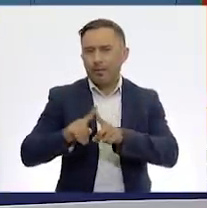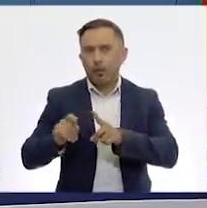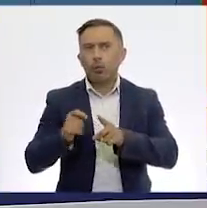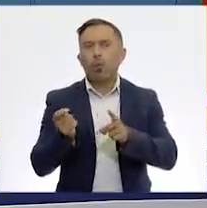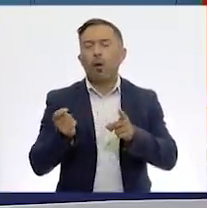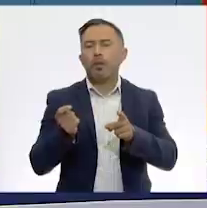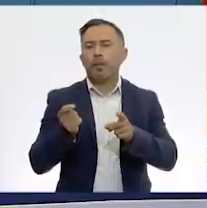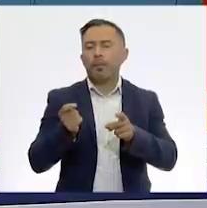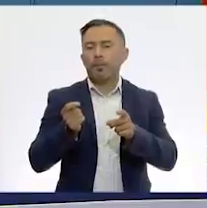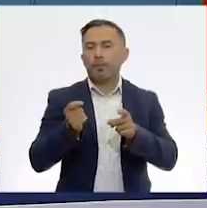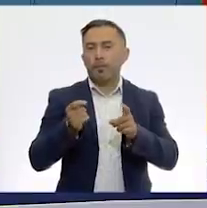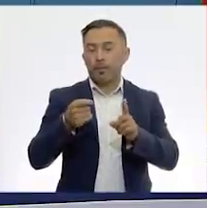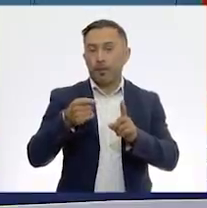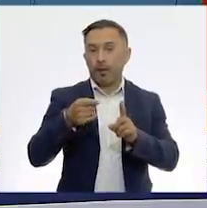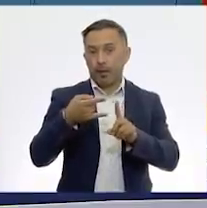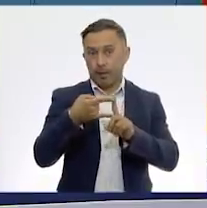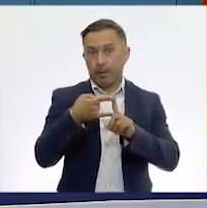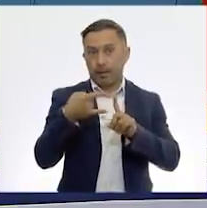rectangulares